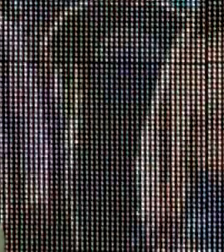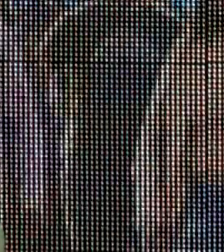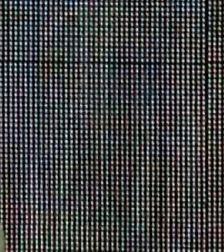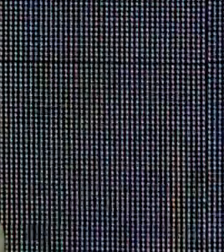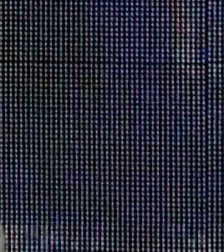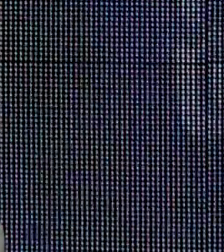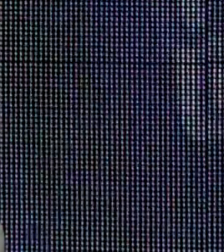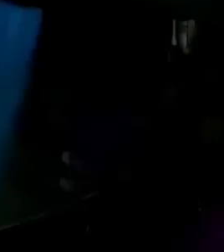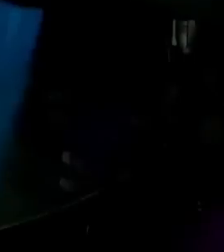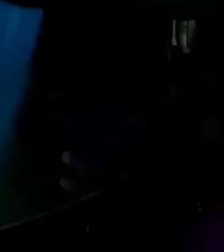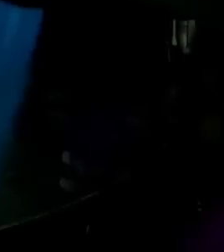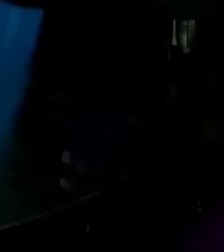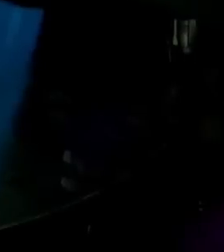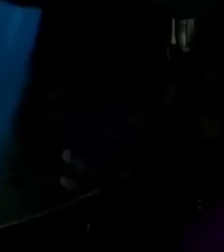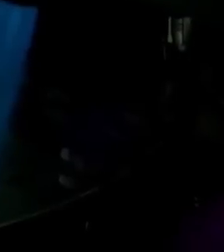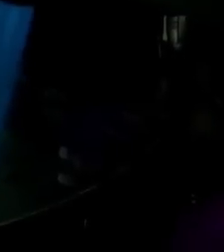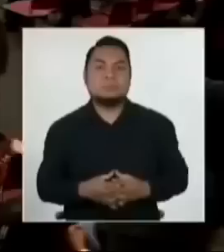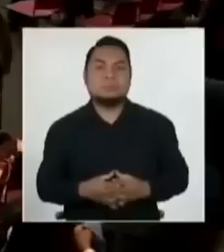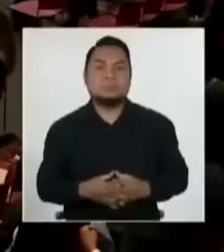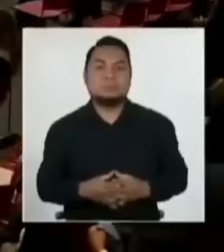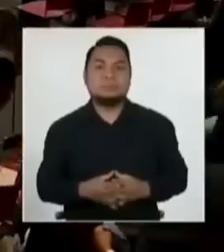de Conciencia.